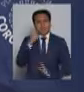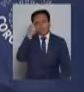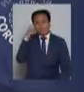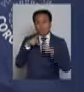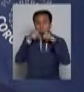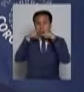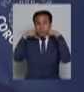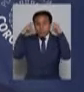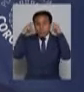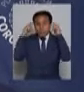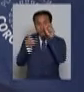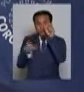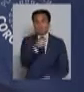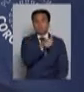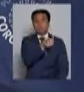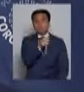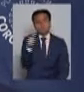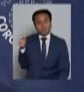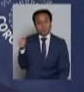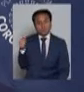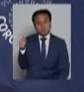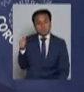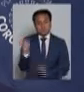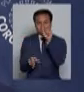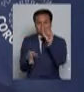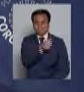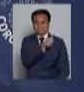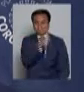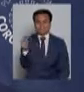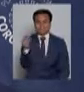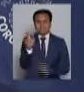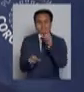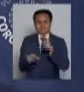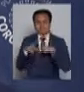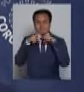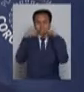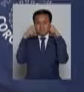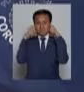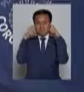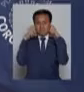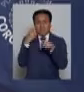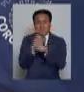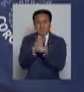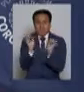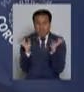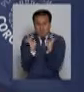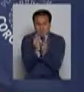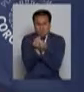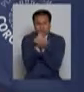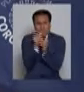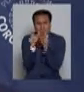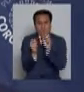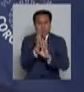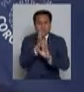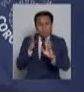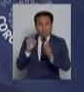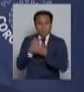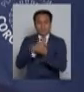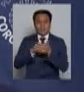mascarillas por todo ciudadano cuando se encuentra en lugares donde hay concentración de gente, en una cola,